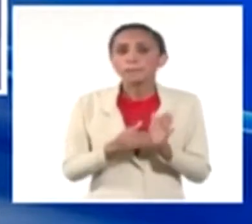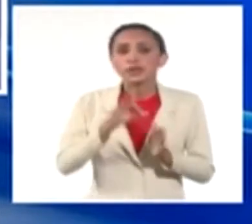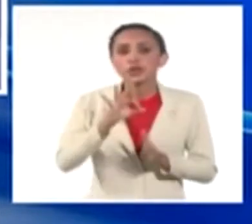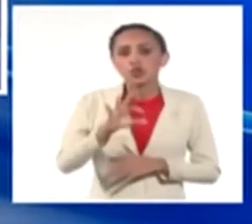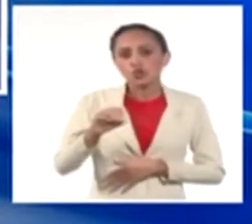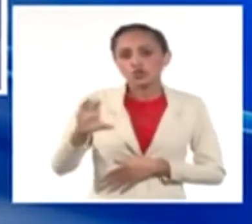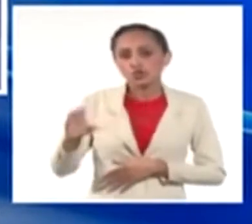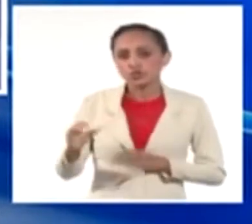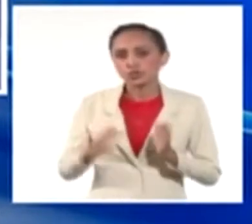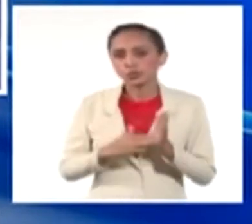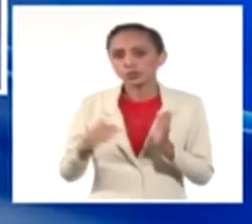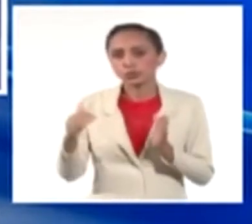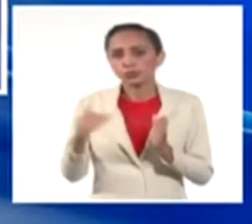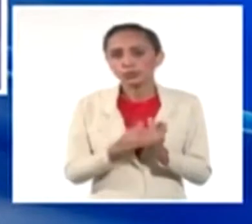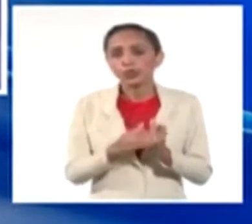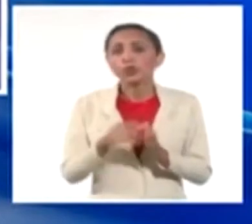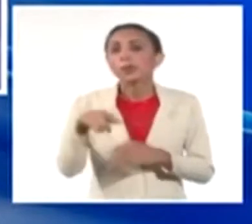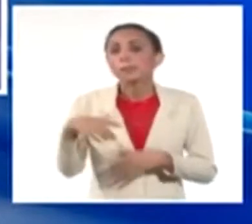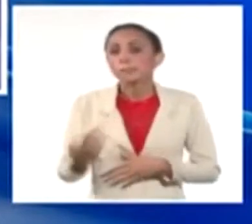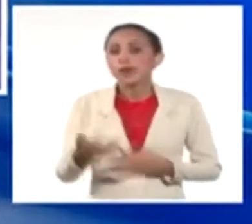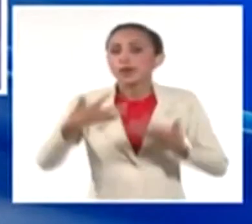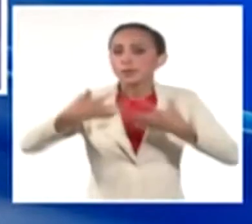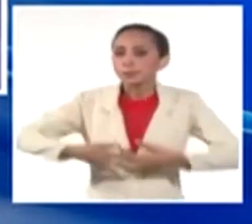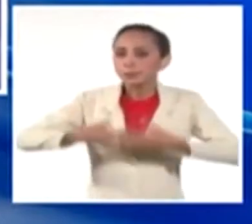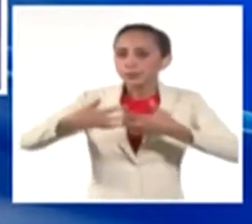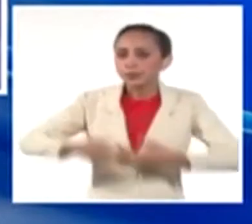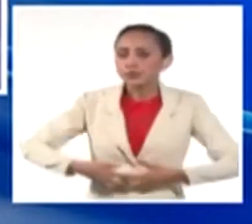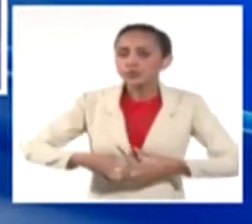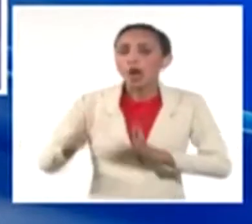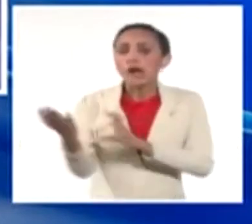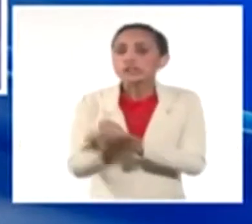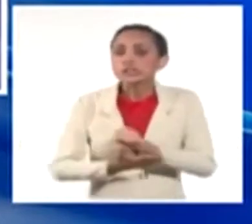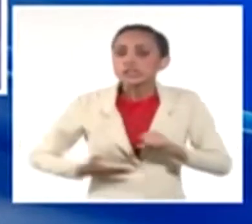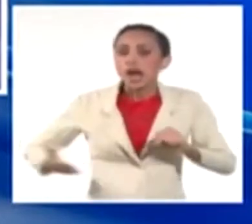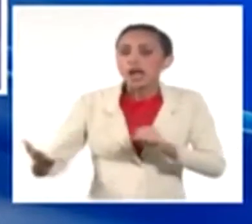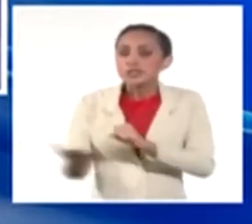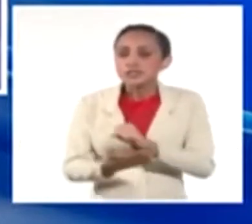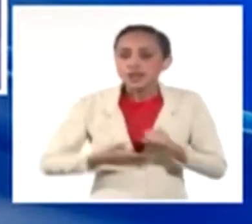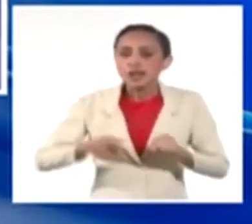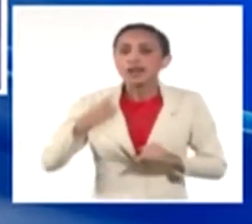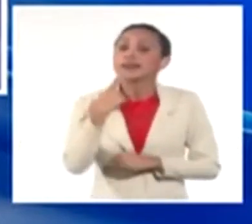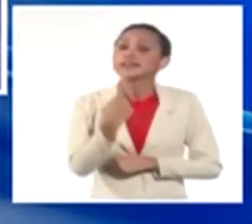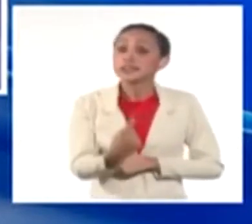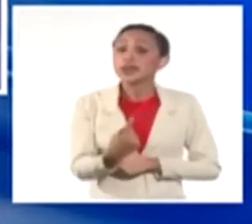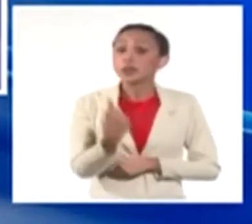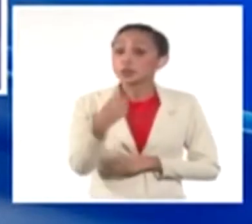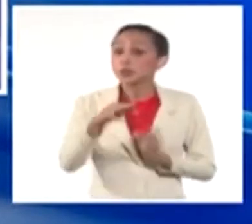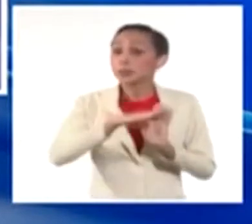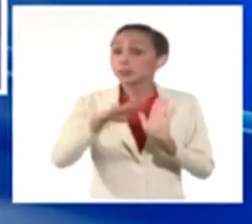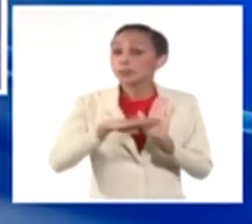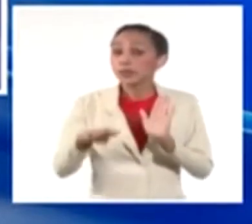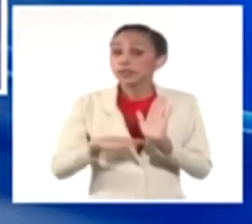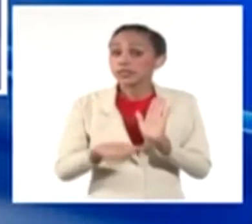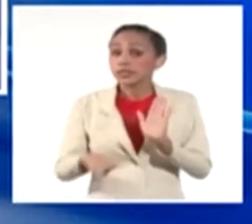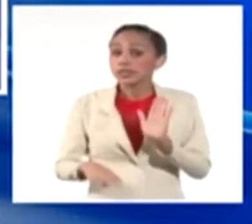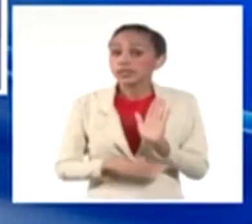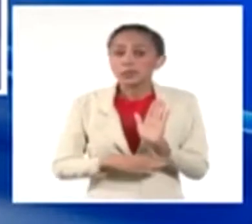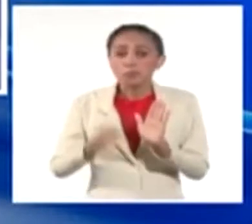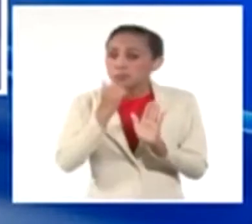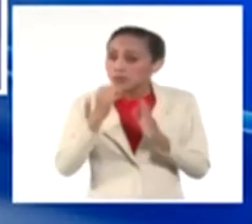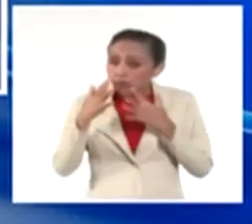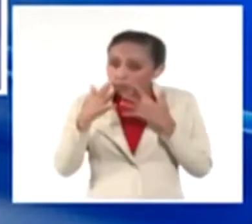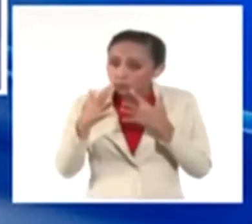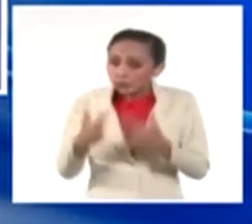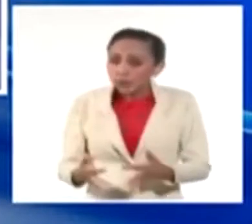millones para el fomento de la producción de caña, que constituye una de las medidas más importantes para